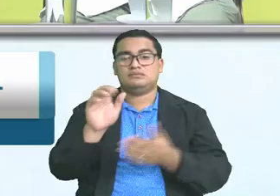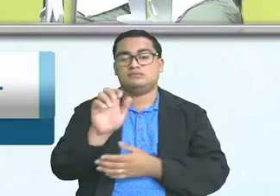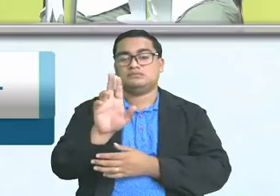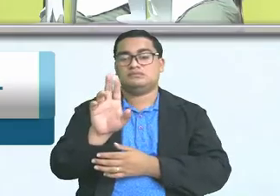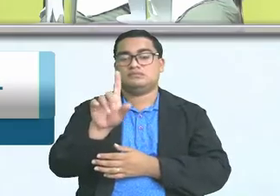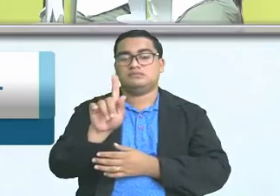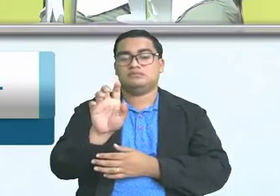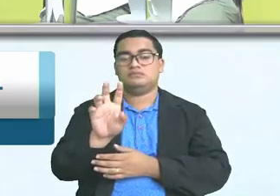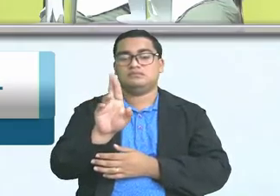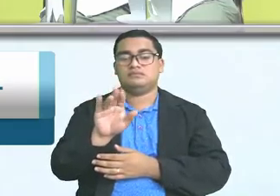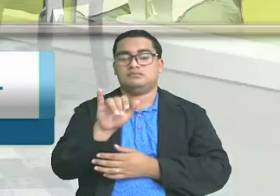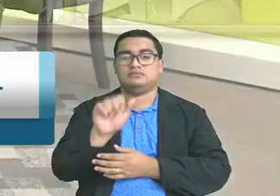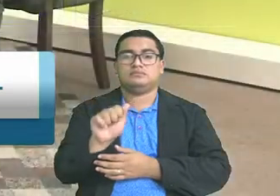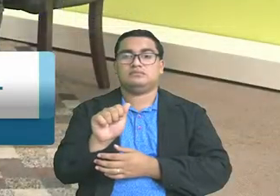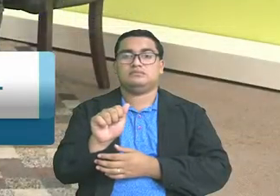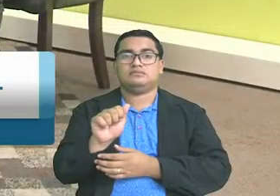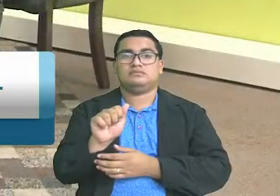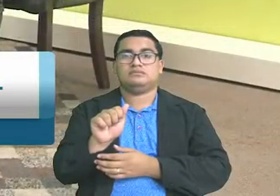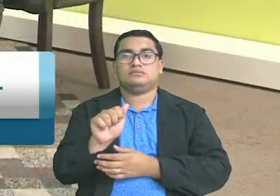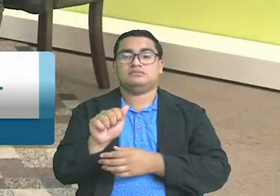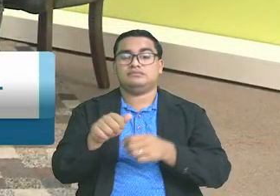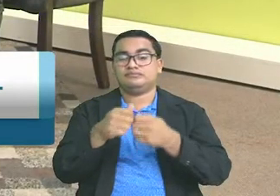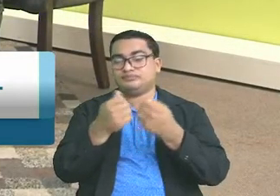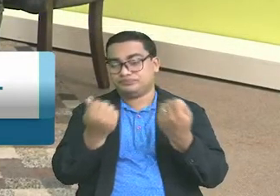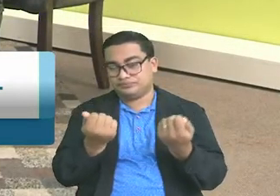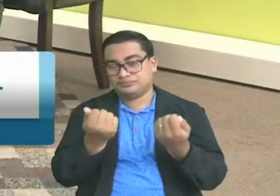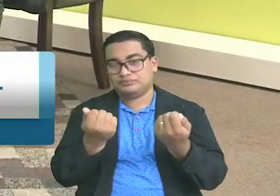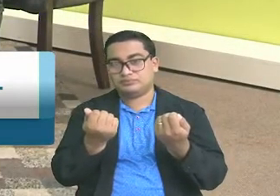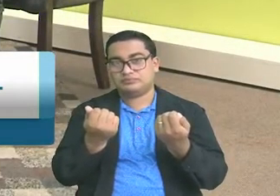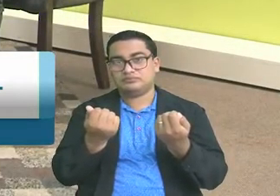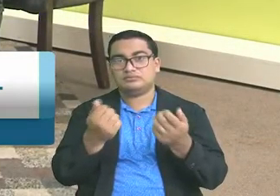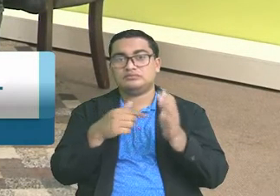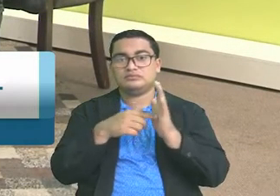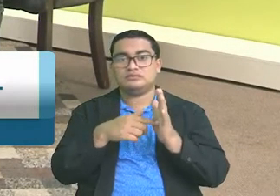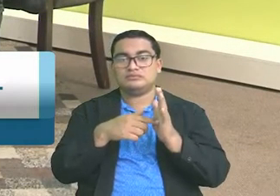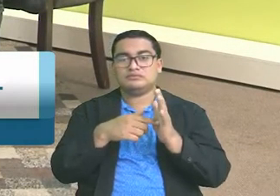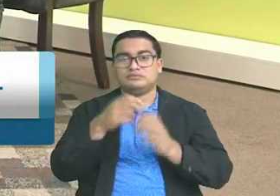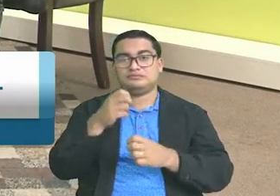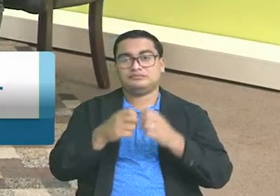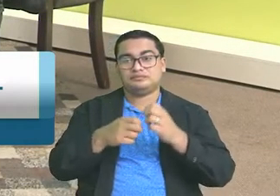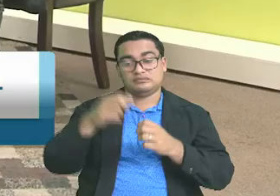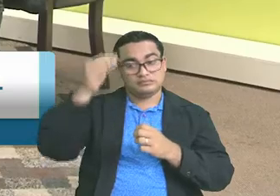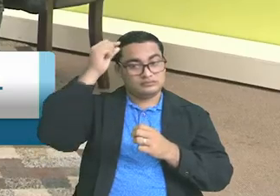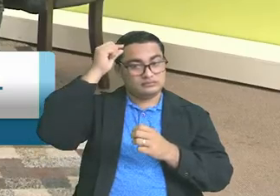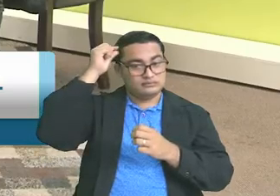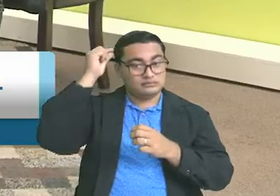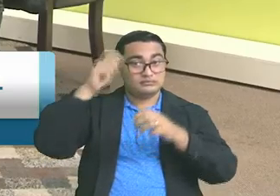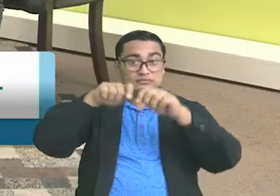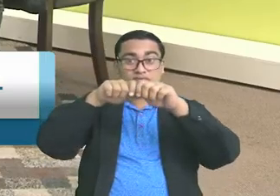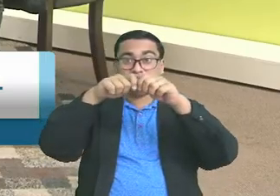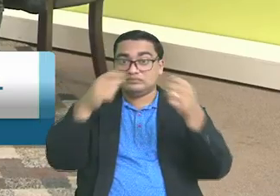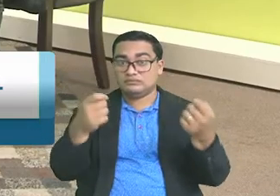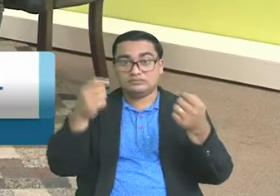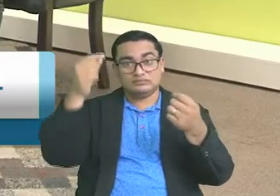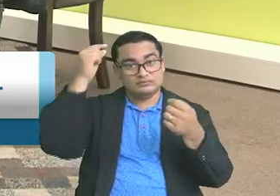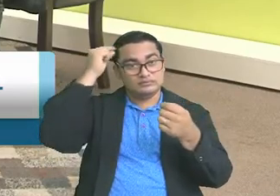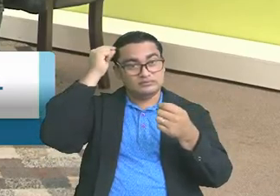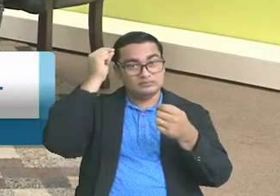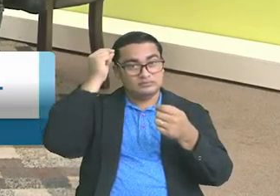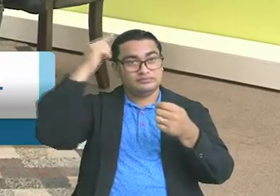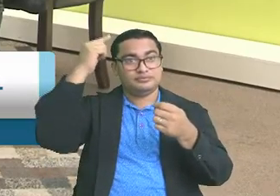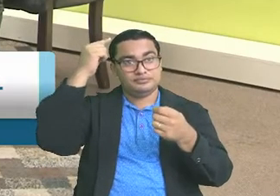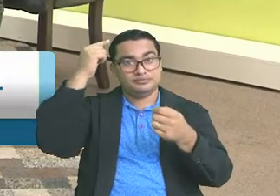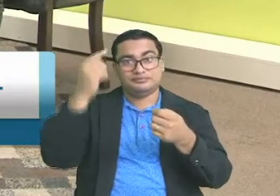rompe. Entonces se va a formar un hematoma en esa parte del cerebro donde esa pequeña arteria se rompió,